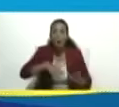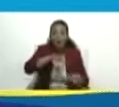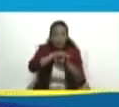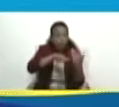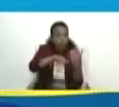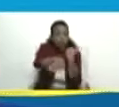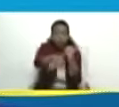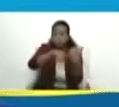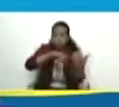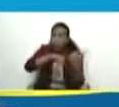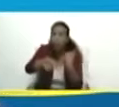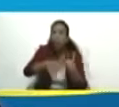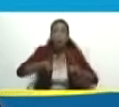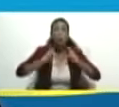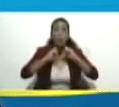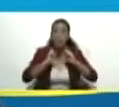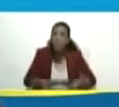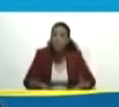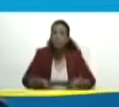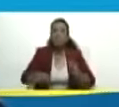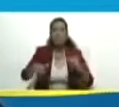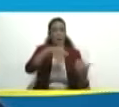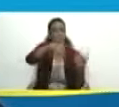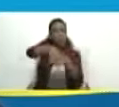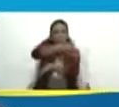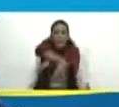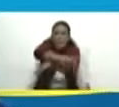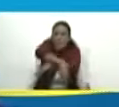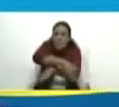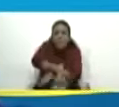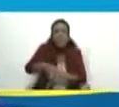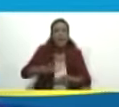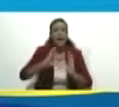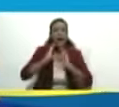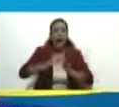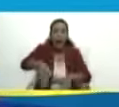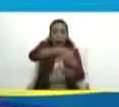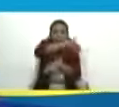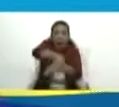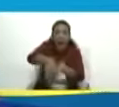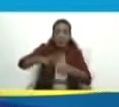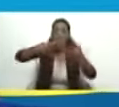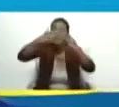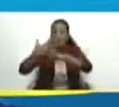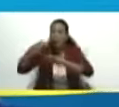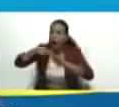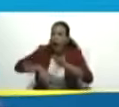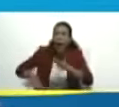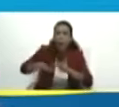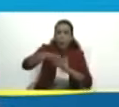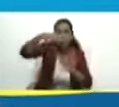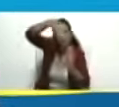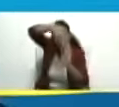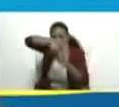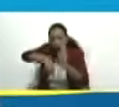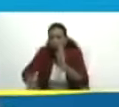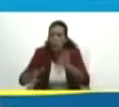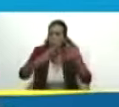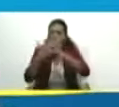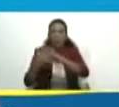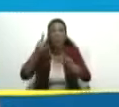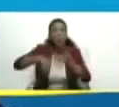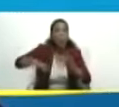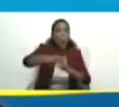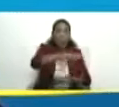asfálticas y arregle autopistas, avenidas, calles, barrio arriba, barrio adentro,